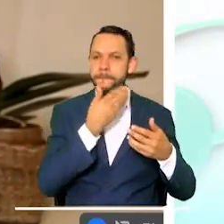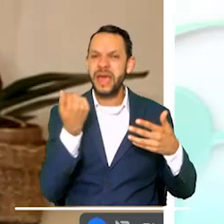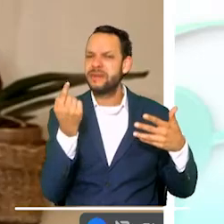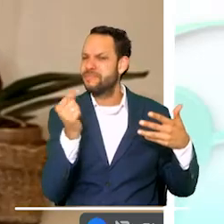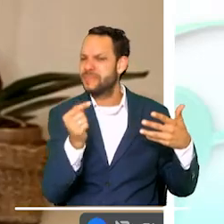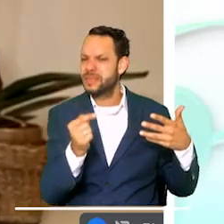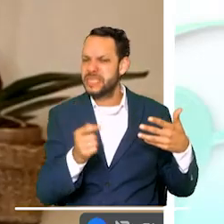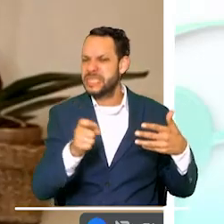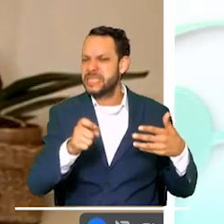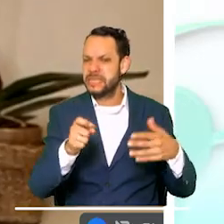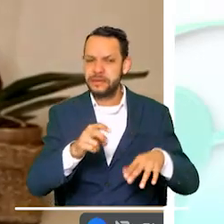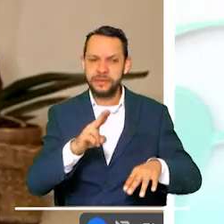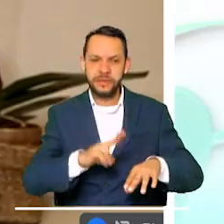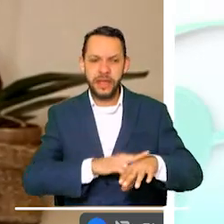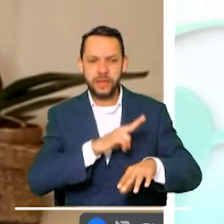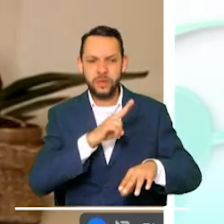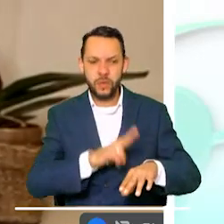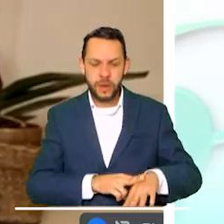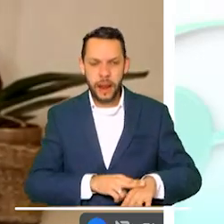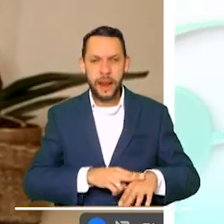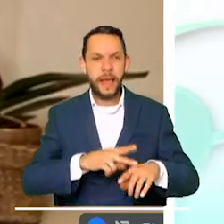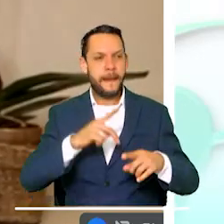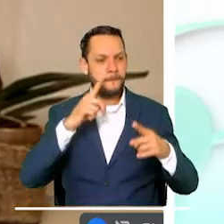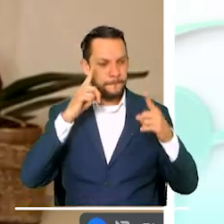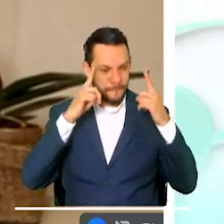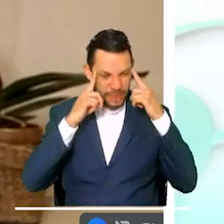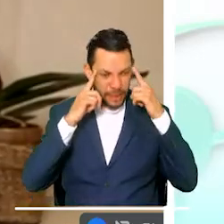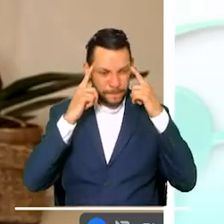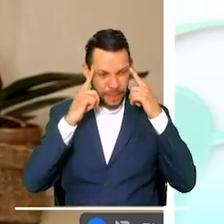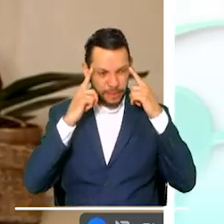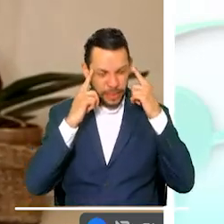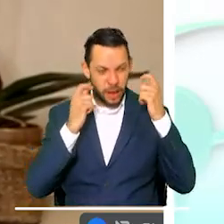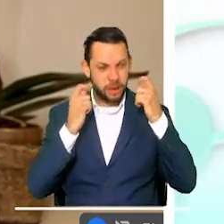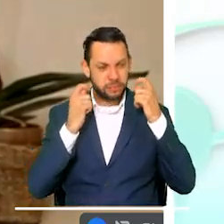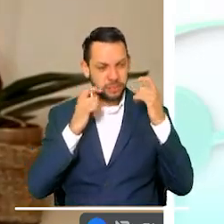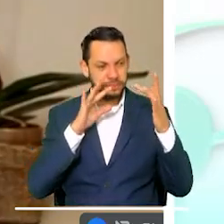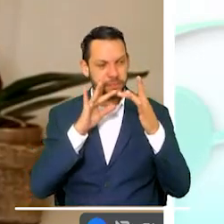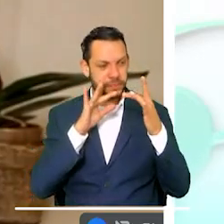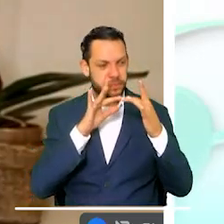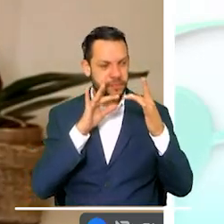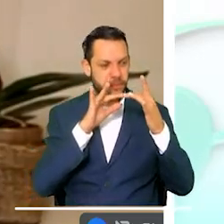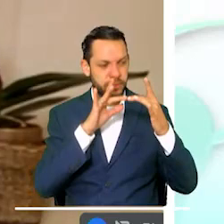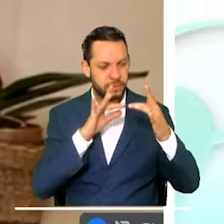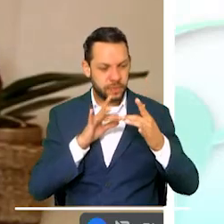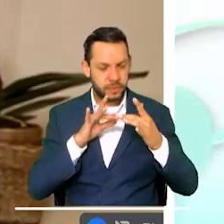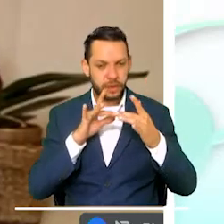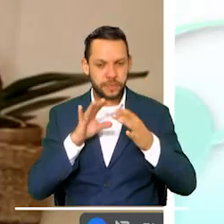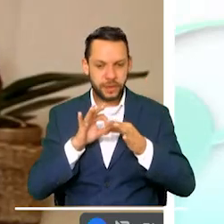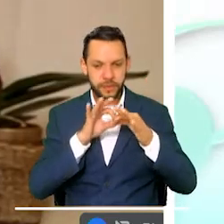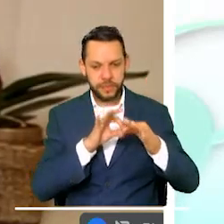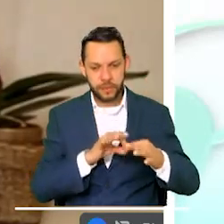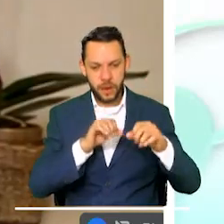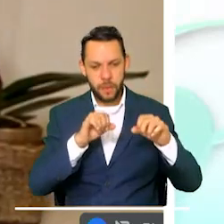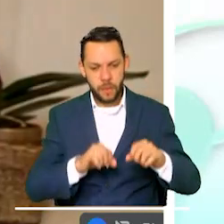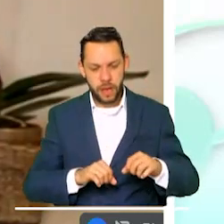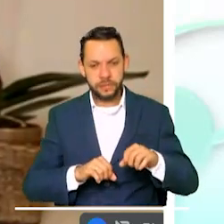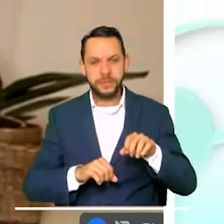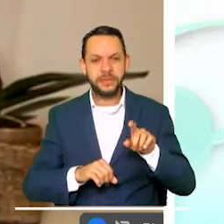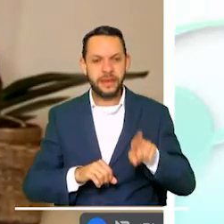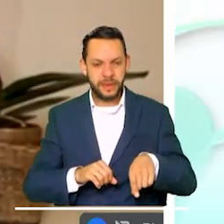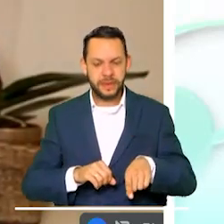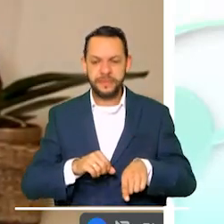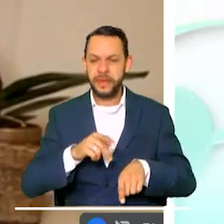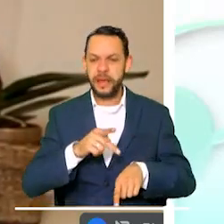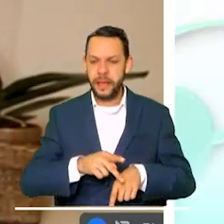darnos los espacios de nutrición mental, emocional y relacional que podamos darnos en la vida, de caminar y, como seguramente ustedes